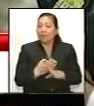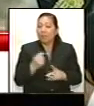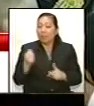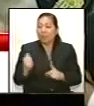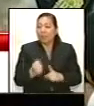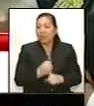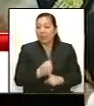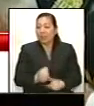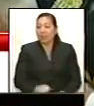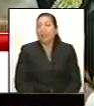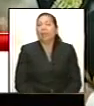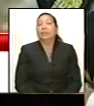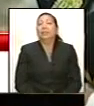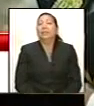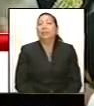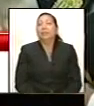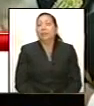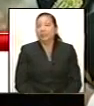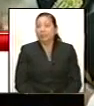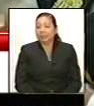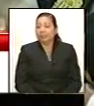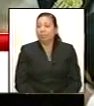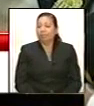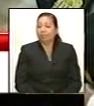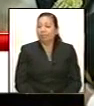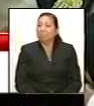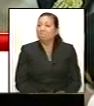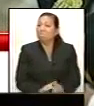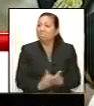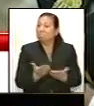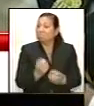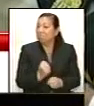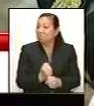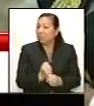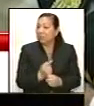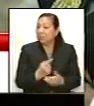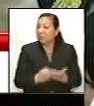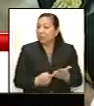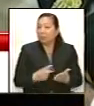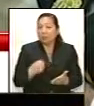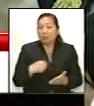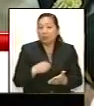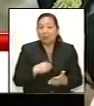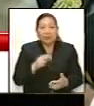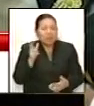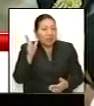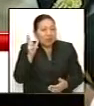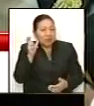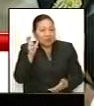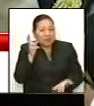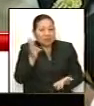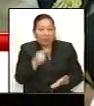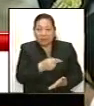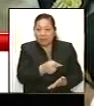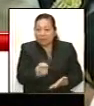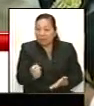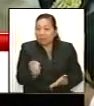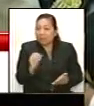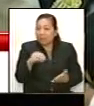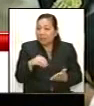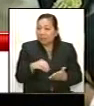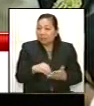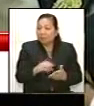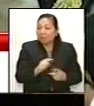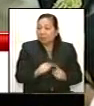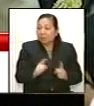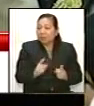violencia. Y ahí también felicitar el trabajo porque mientras nosotros escuchábamos lo que ustedes nos planteaban y